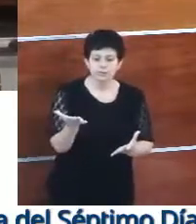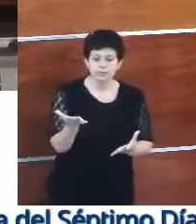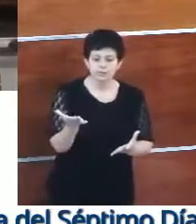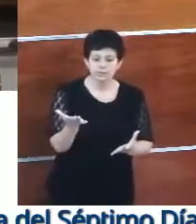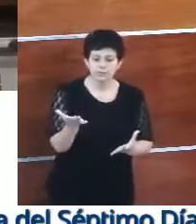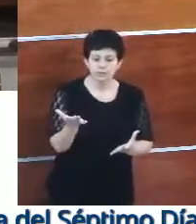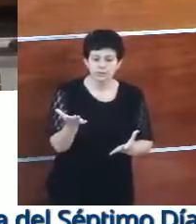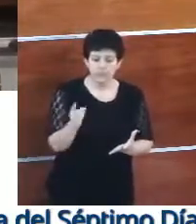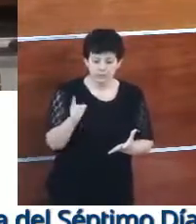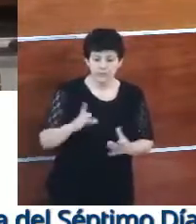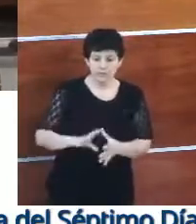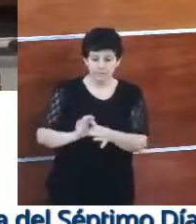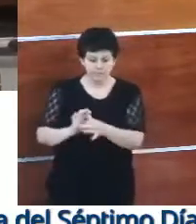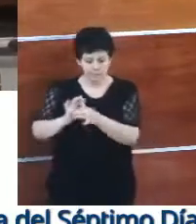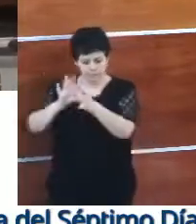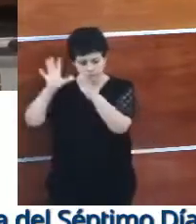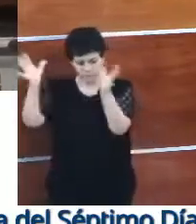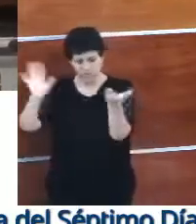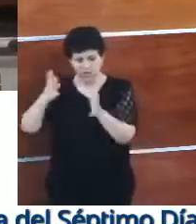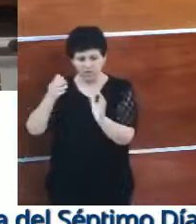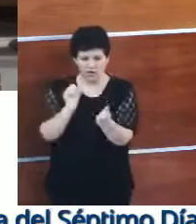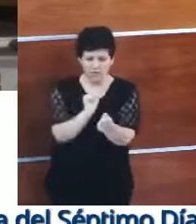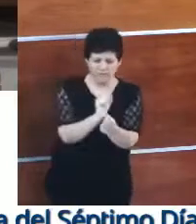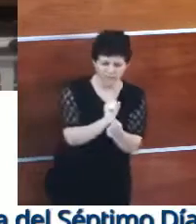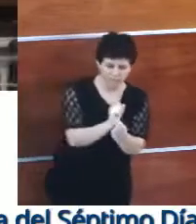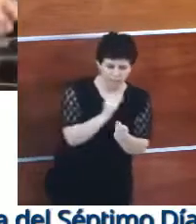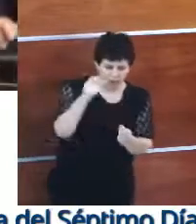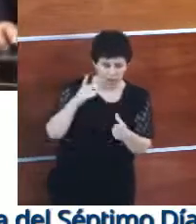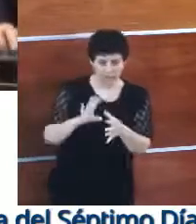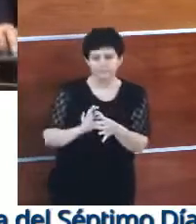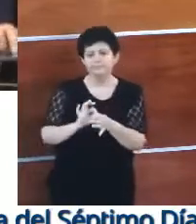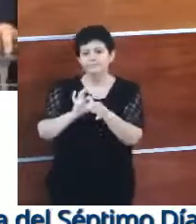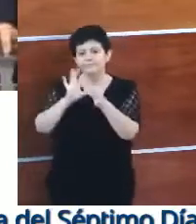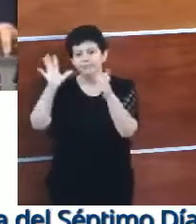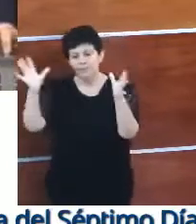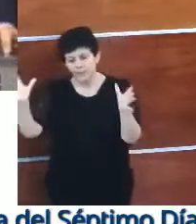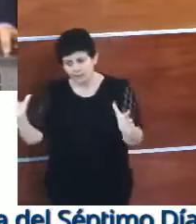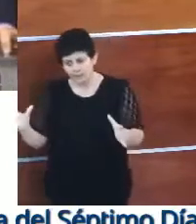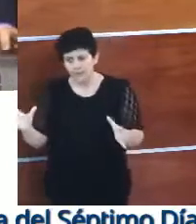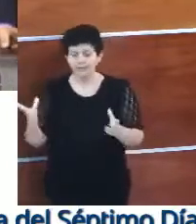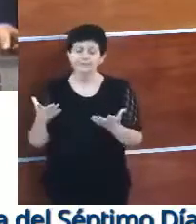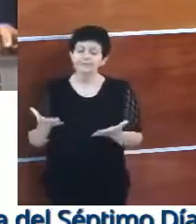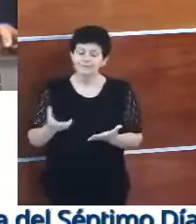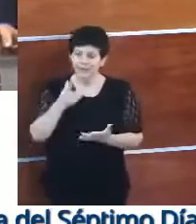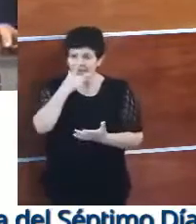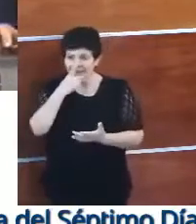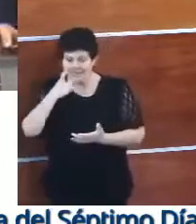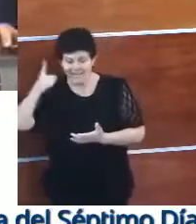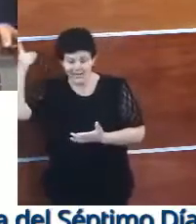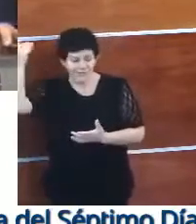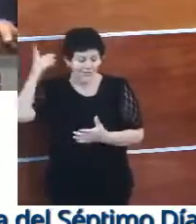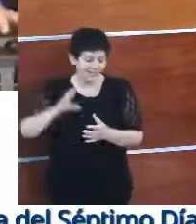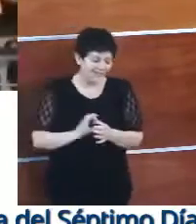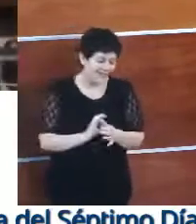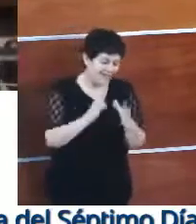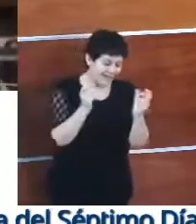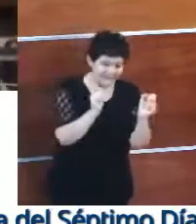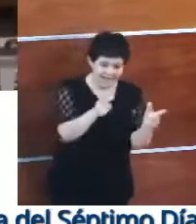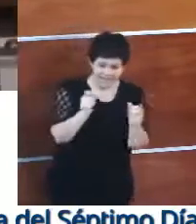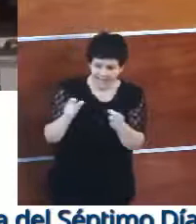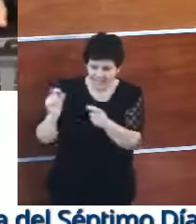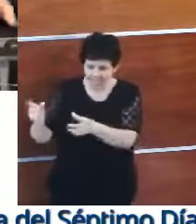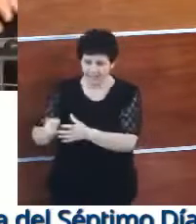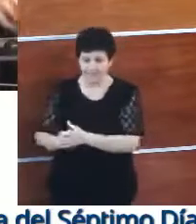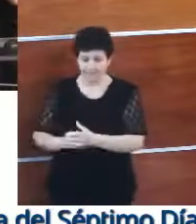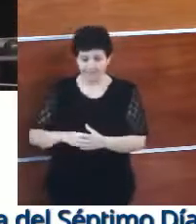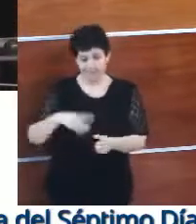será liberada de la esclavitud de corrupción a la libertad gloriosa de los hijos de Dios. En otro lugar el